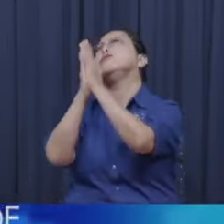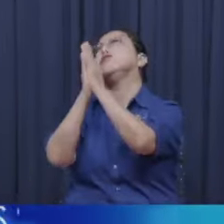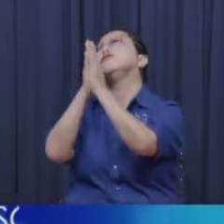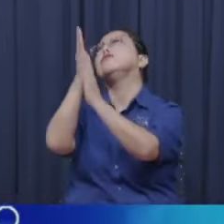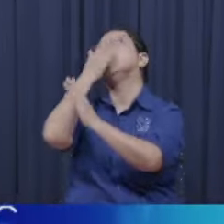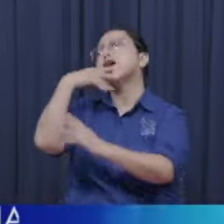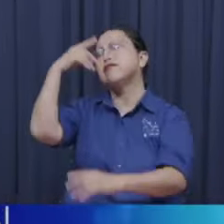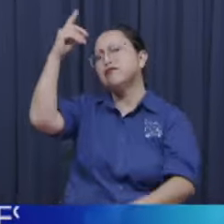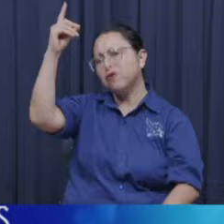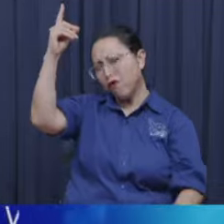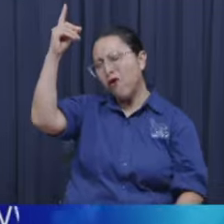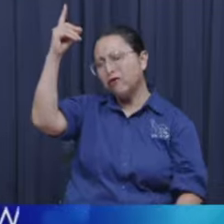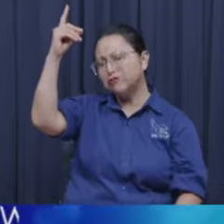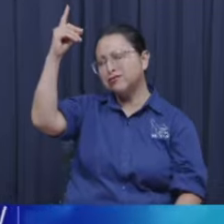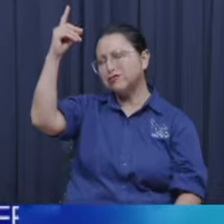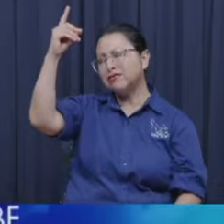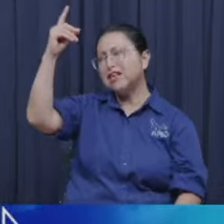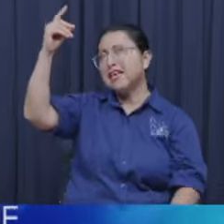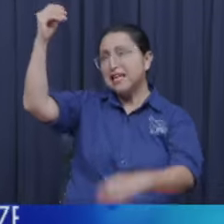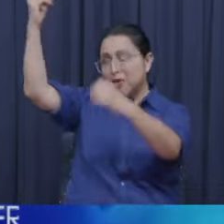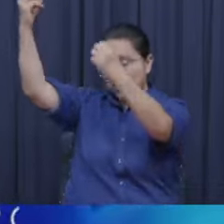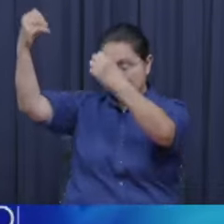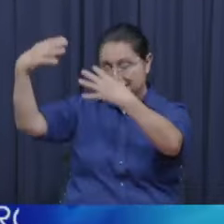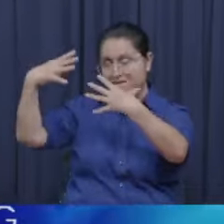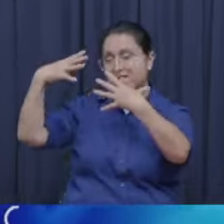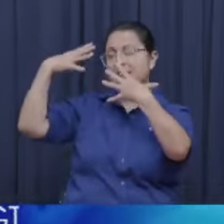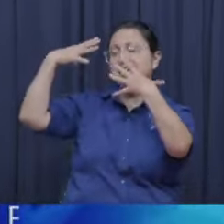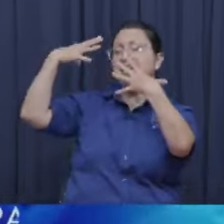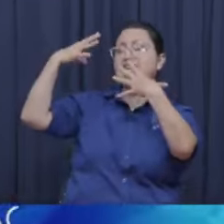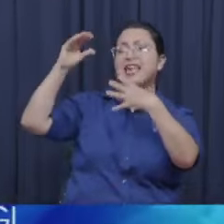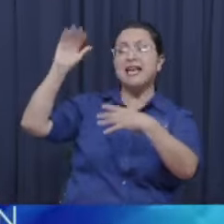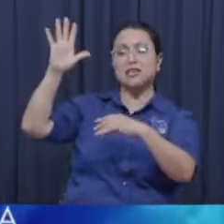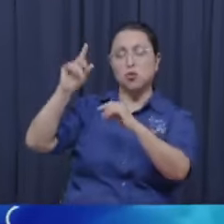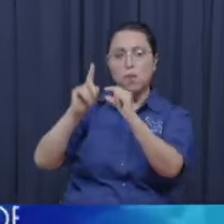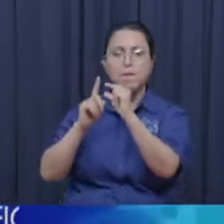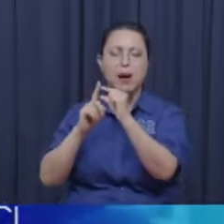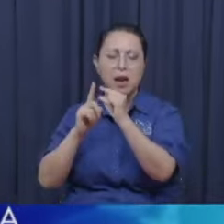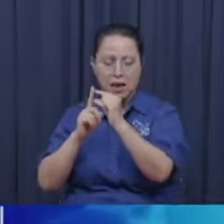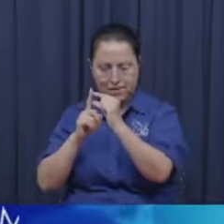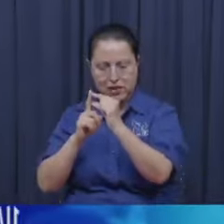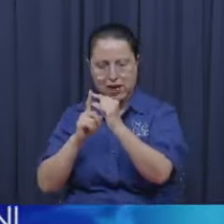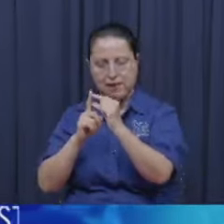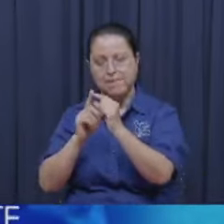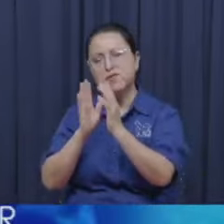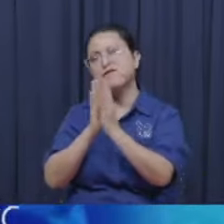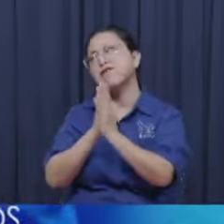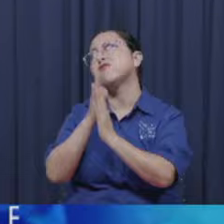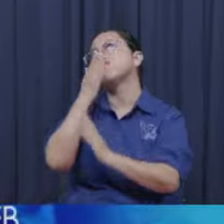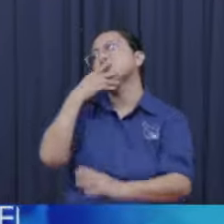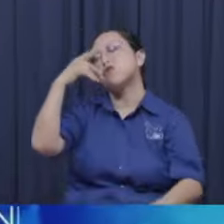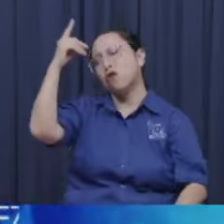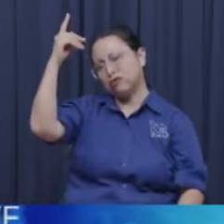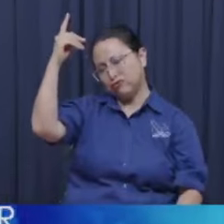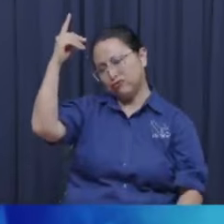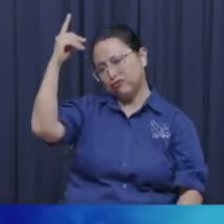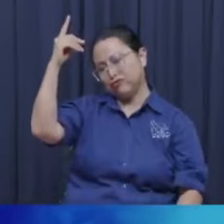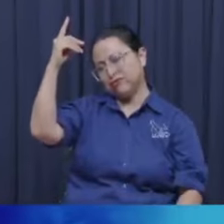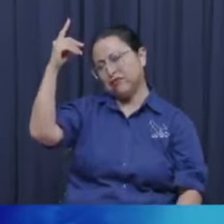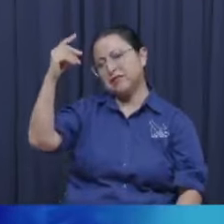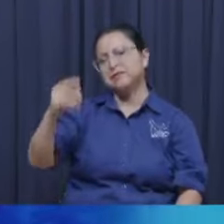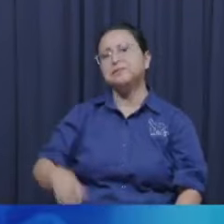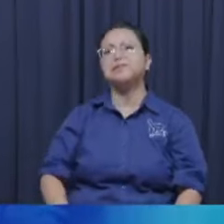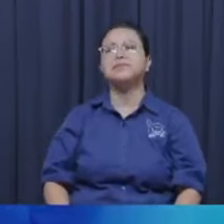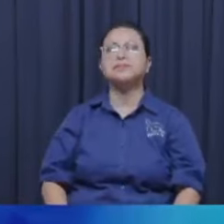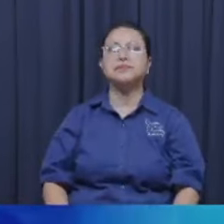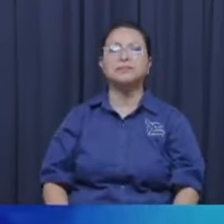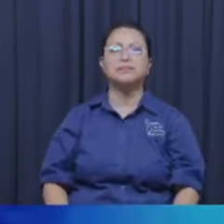suplicantes delante del Señor para que nos hable, nos oriente, nos advierta, nos ministre, nos consuele, nos prepare,